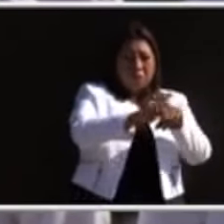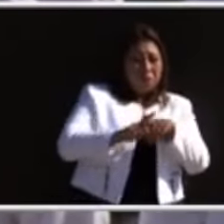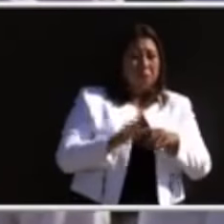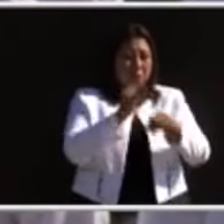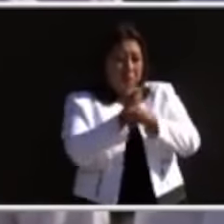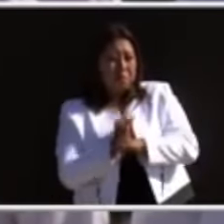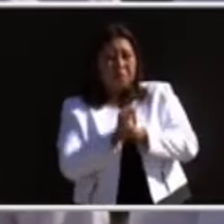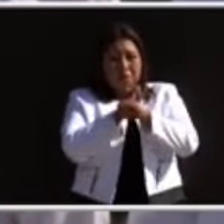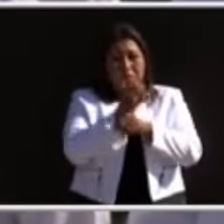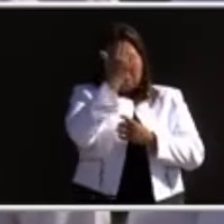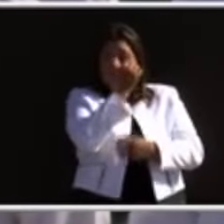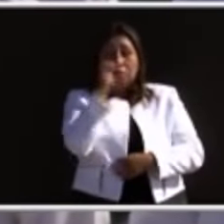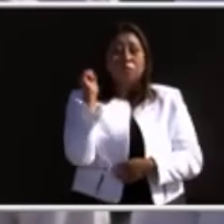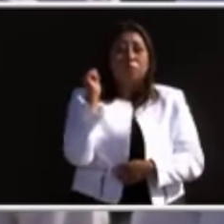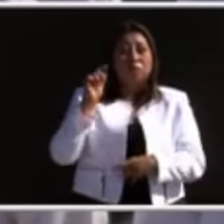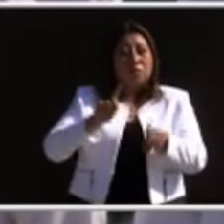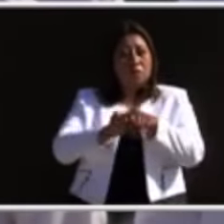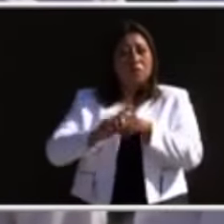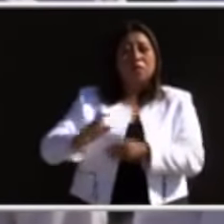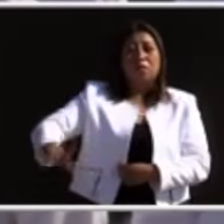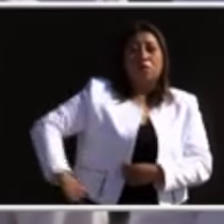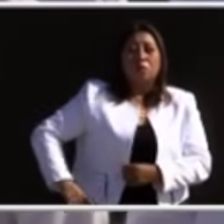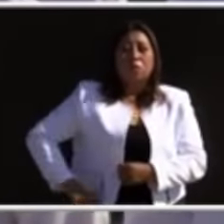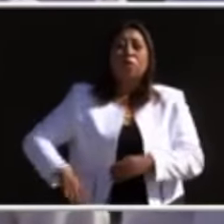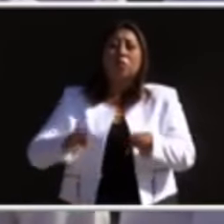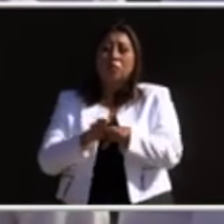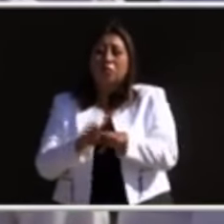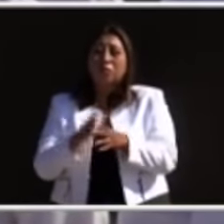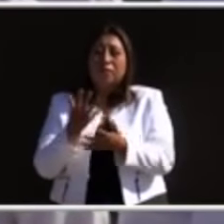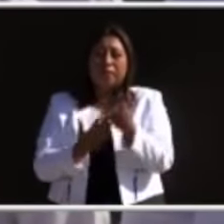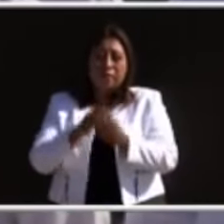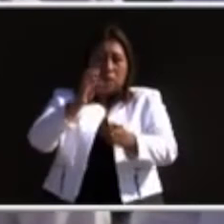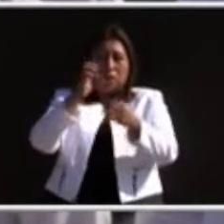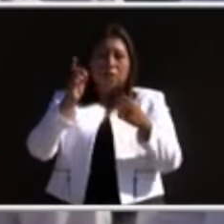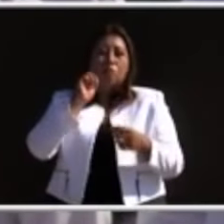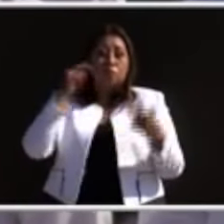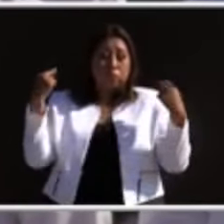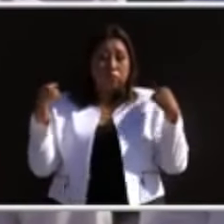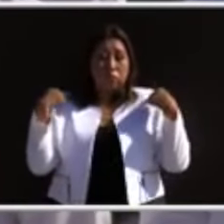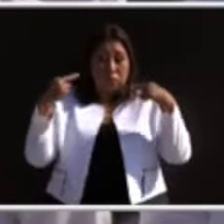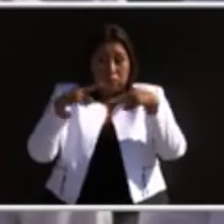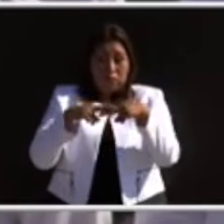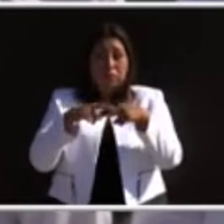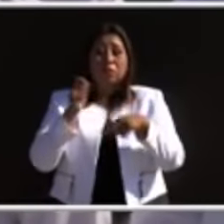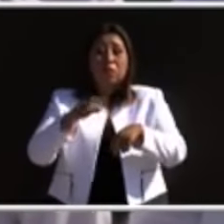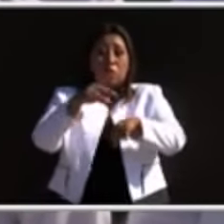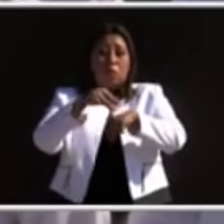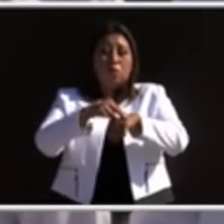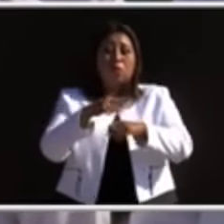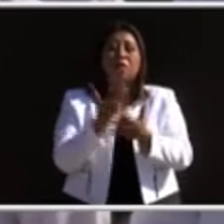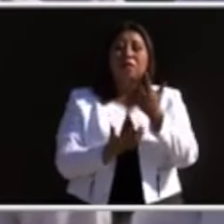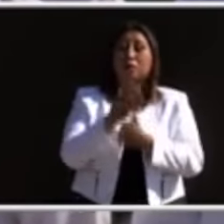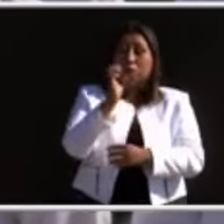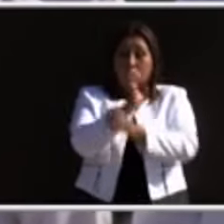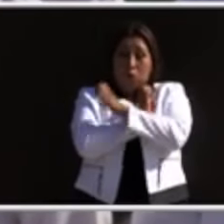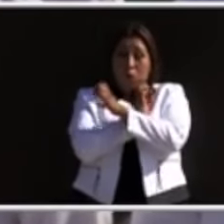de Instituciones Educativas, además de ser doctorante en Educación. En los últimos años, fungió como